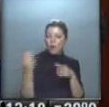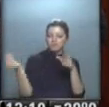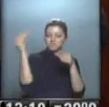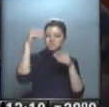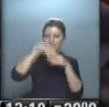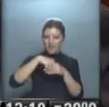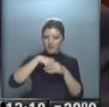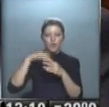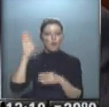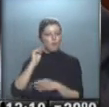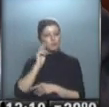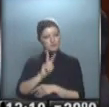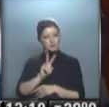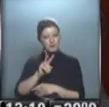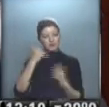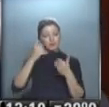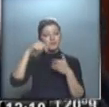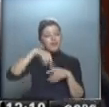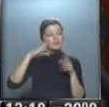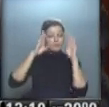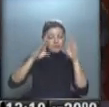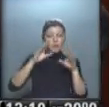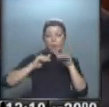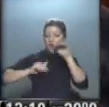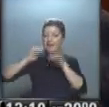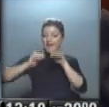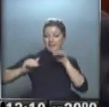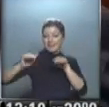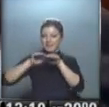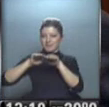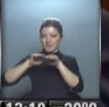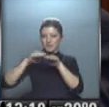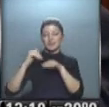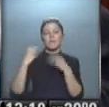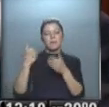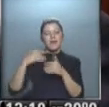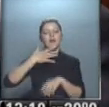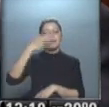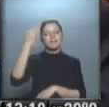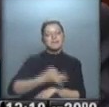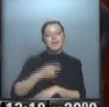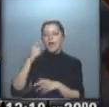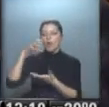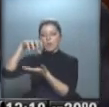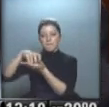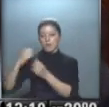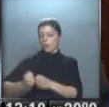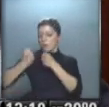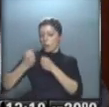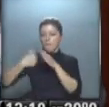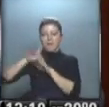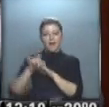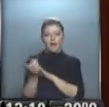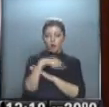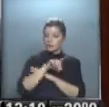un equilibrio en el conjunto para garantizar entonces la armonía, garantizar que no haya posiciones dominantes y garantizar